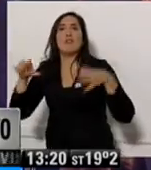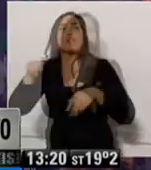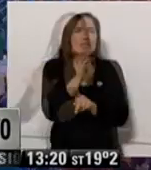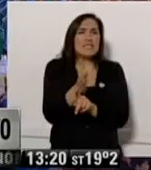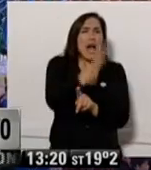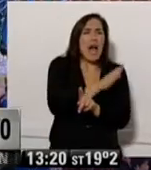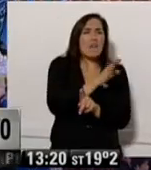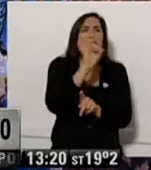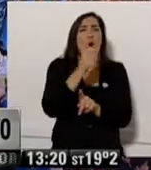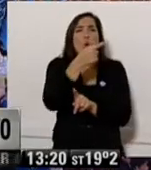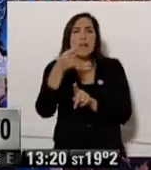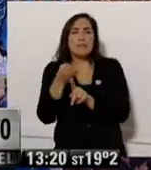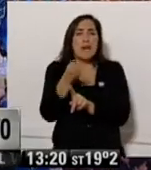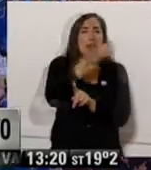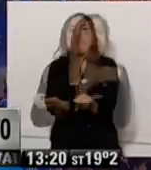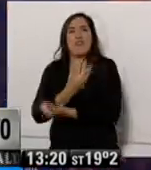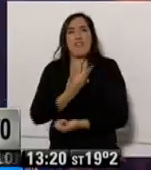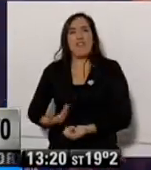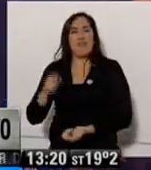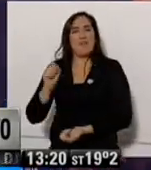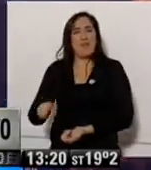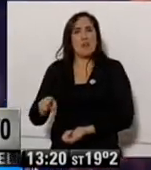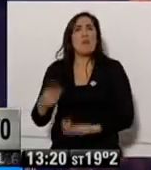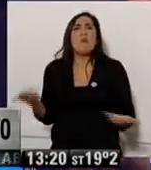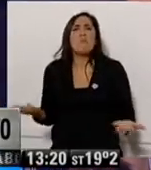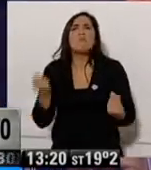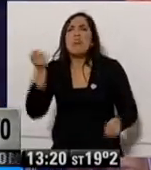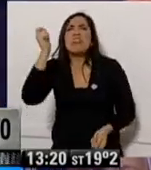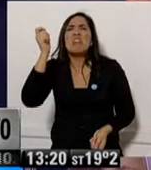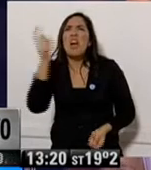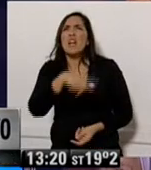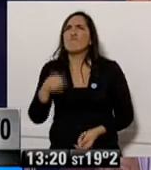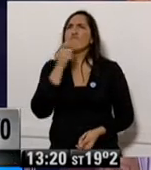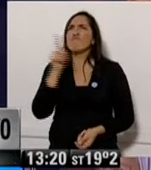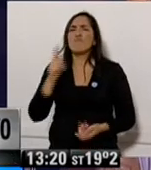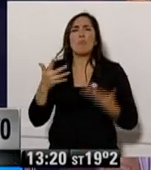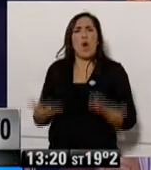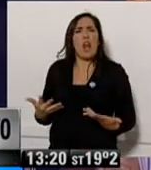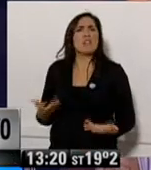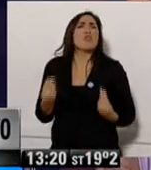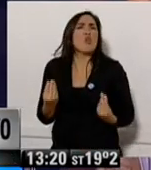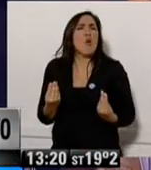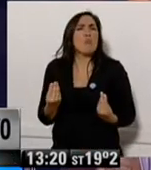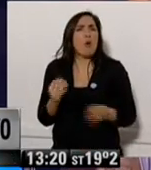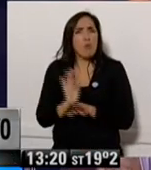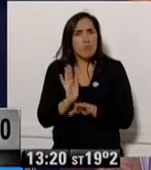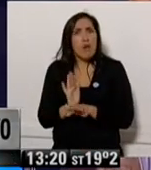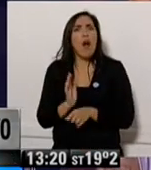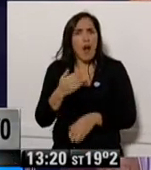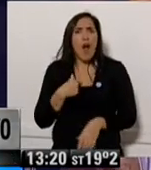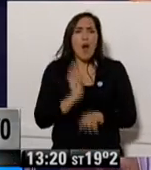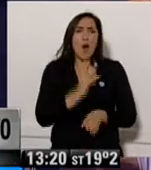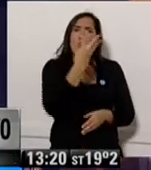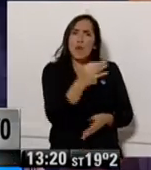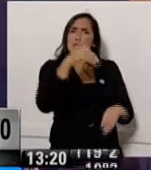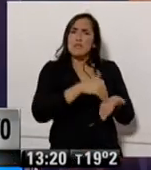gran poder del Estado, ¿a quién puede molestarle? ¿Cómo puede negarse el derecho a 40